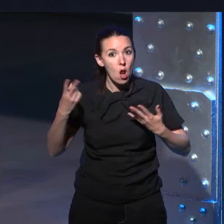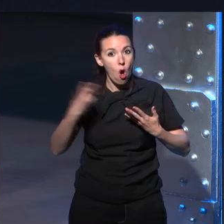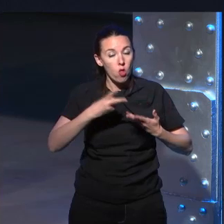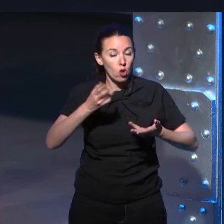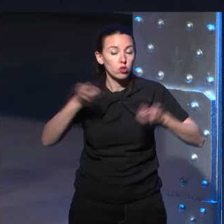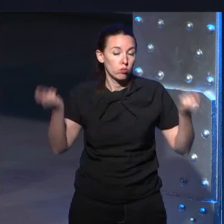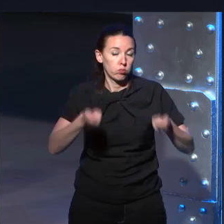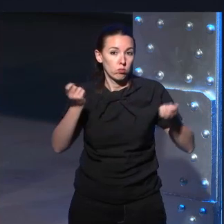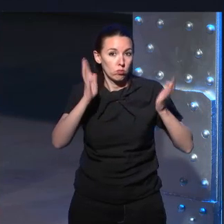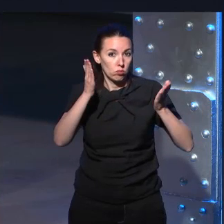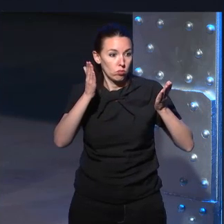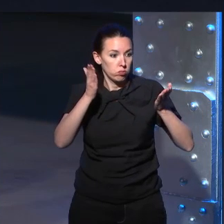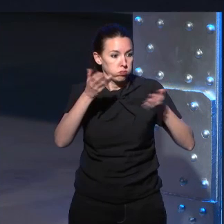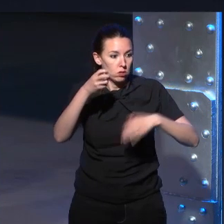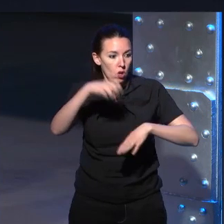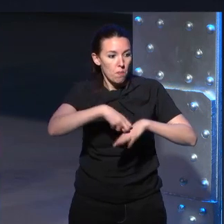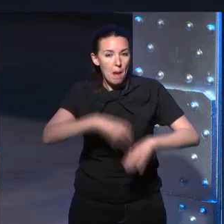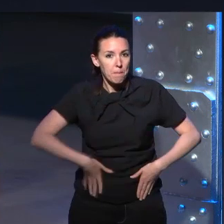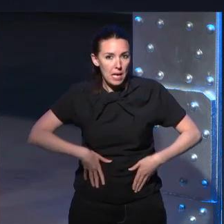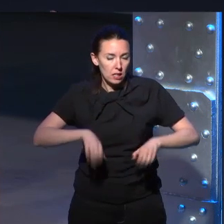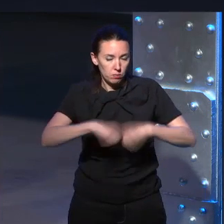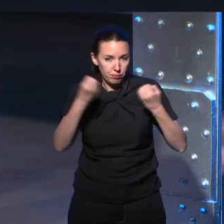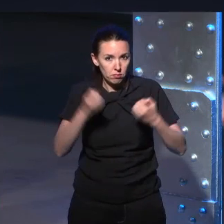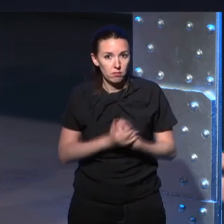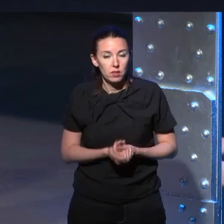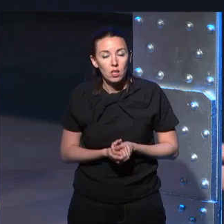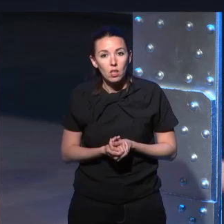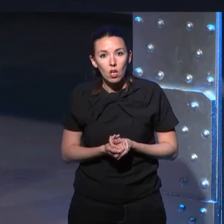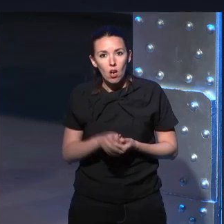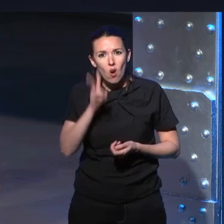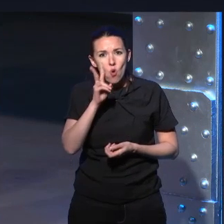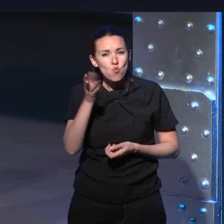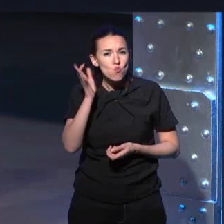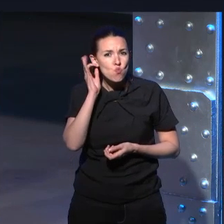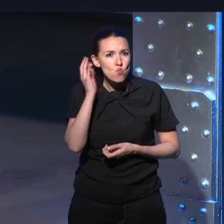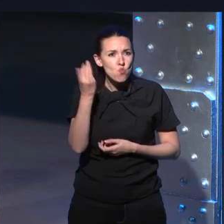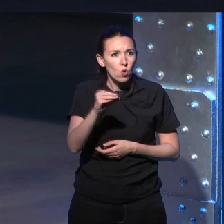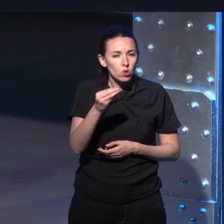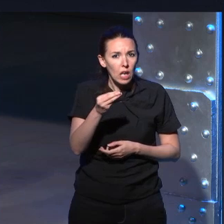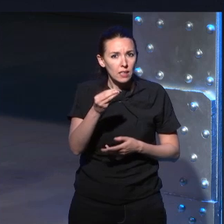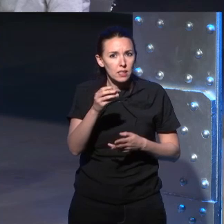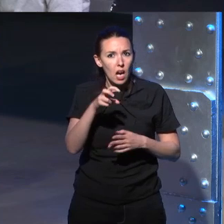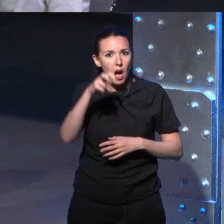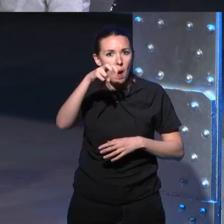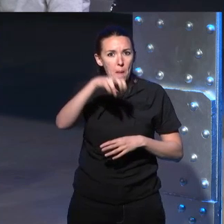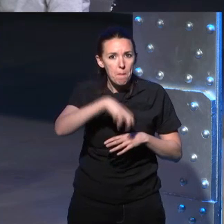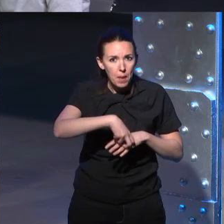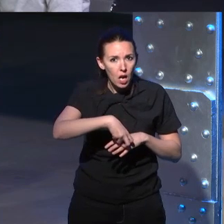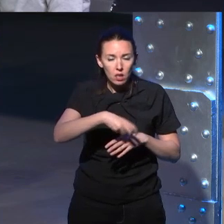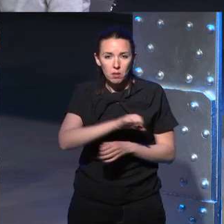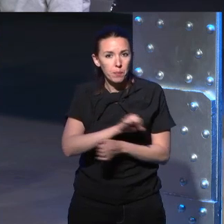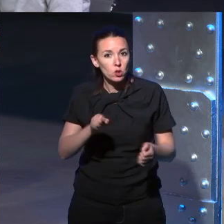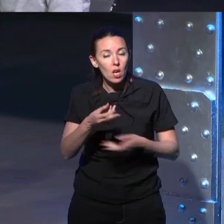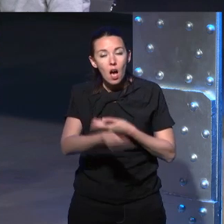completo despedazados. Yo no vi a una muchacha caerse, pero sí vi un muchacho. Entonces lo que hago